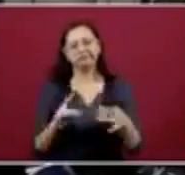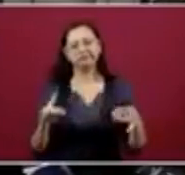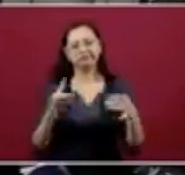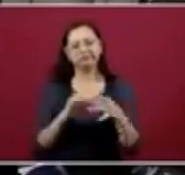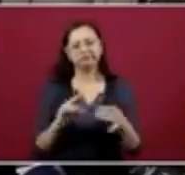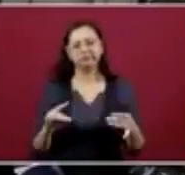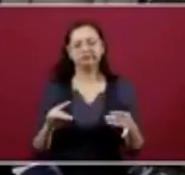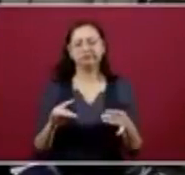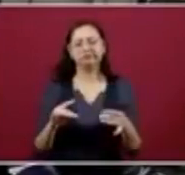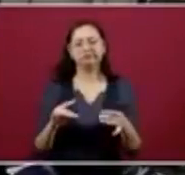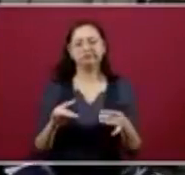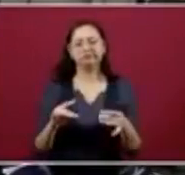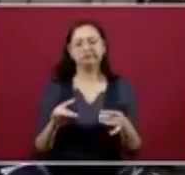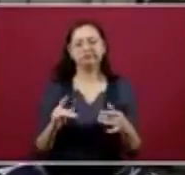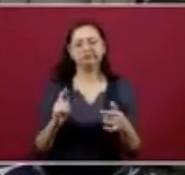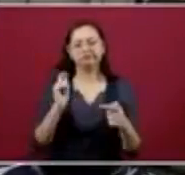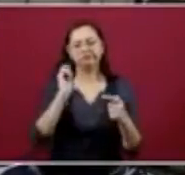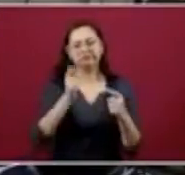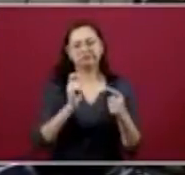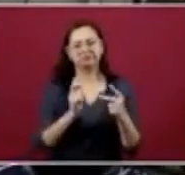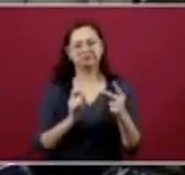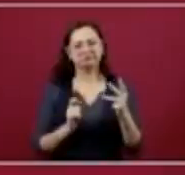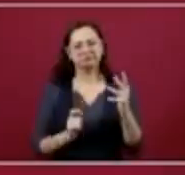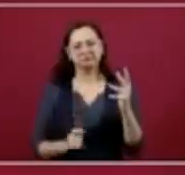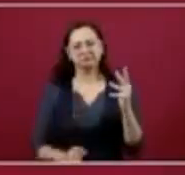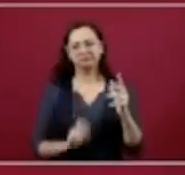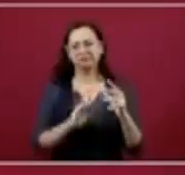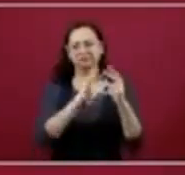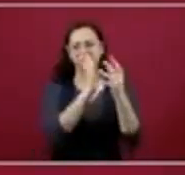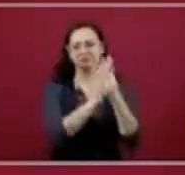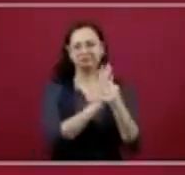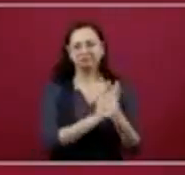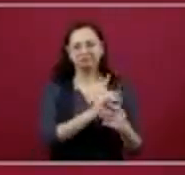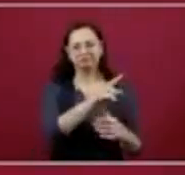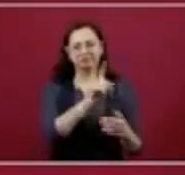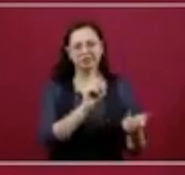sobre estos expedientes que